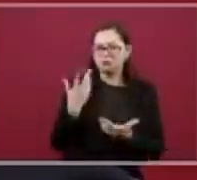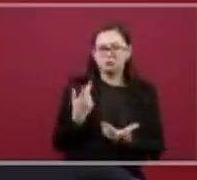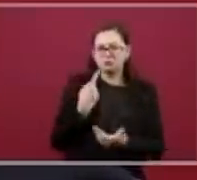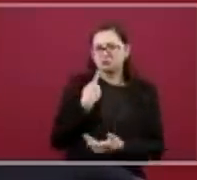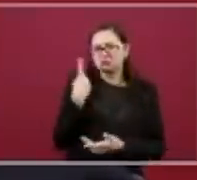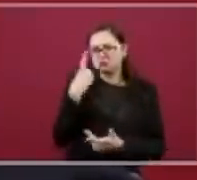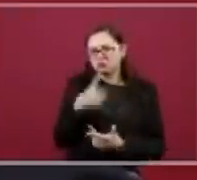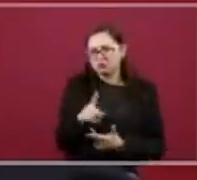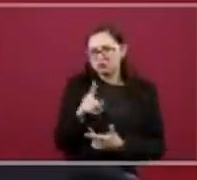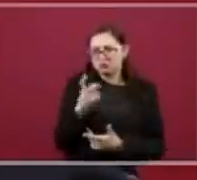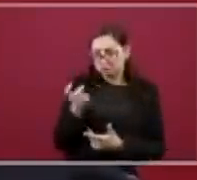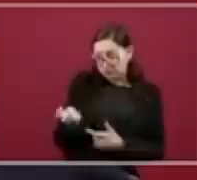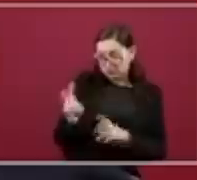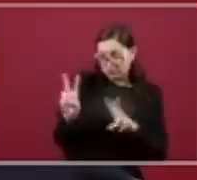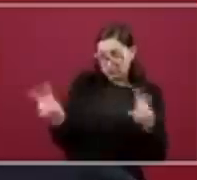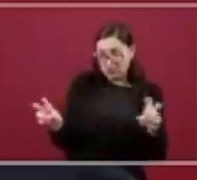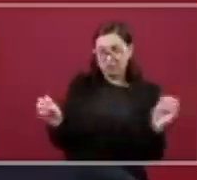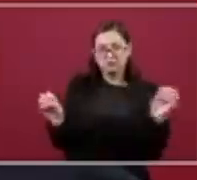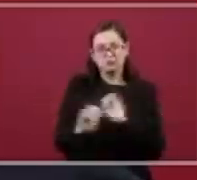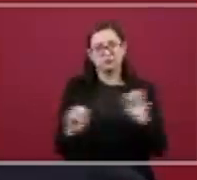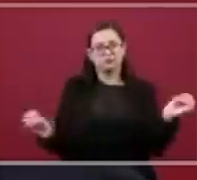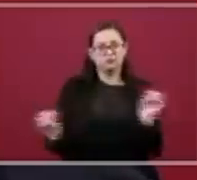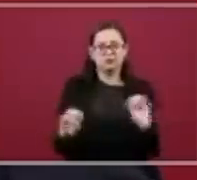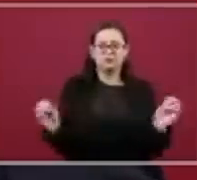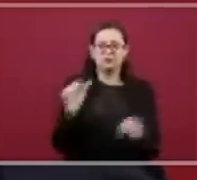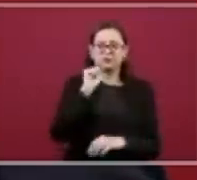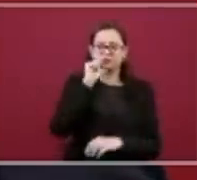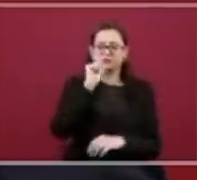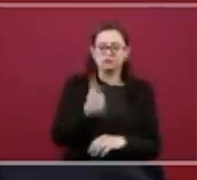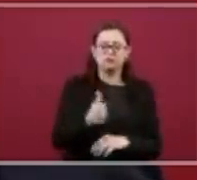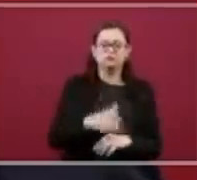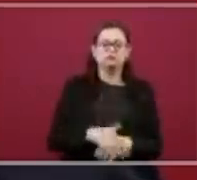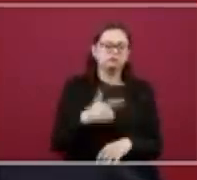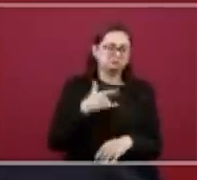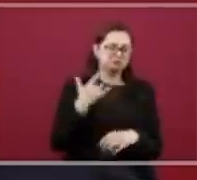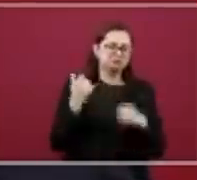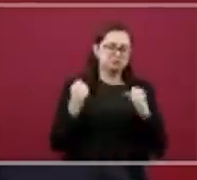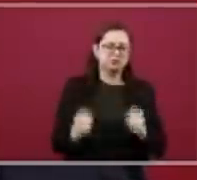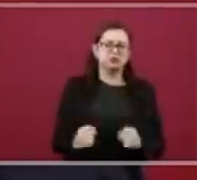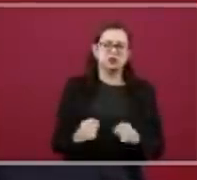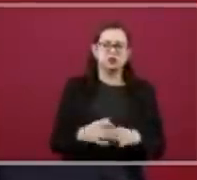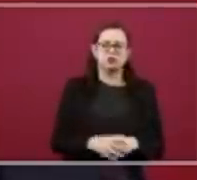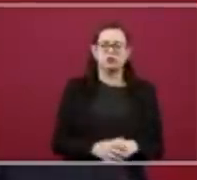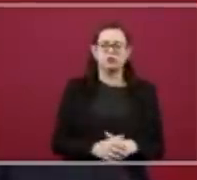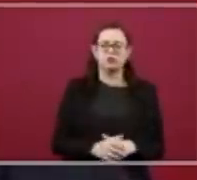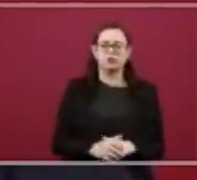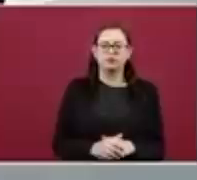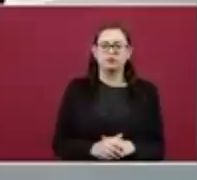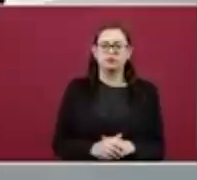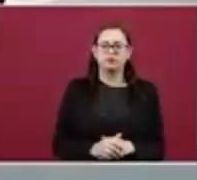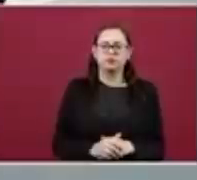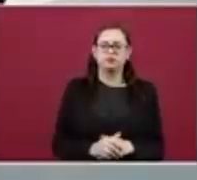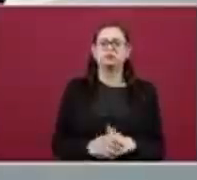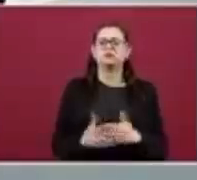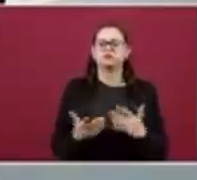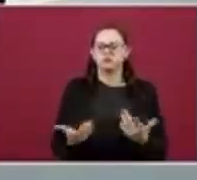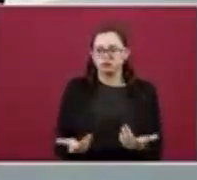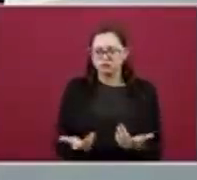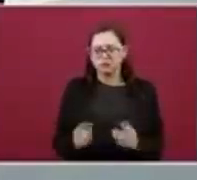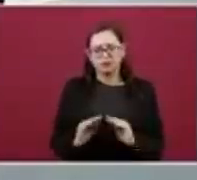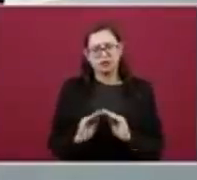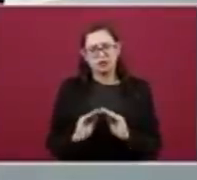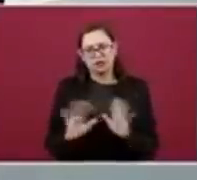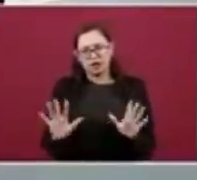reporte en ese sentido, o sea, se lo puedo garantizar. De todas maneras, como lo está